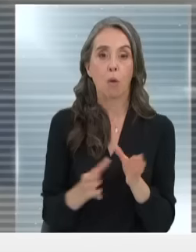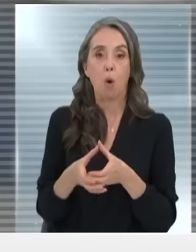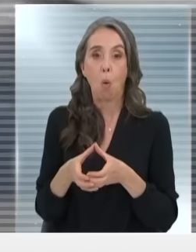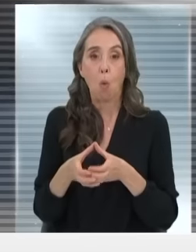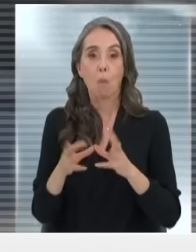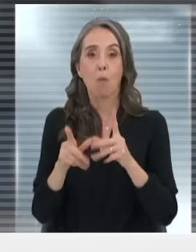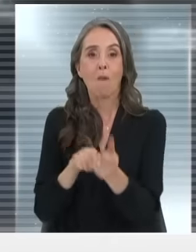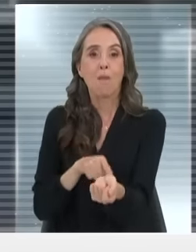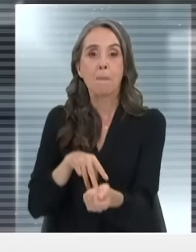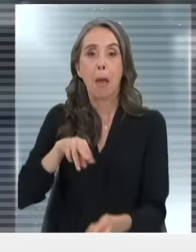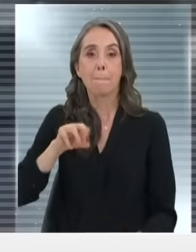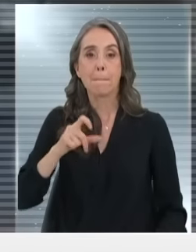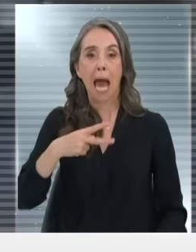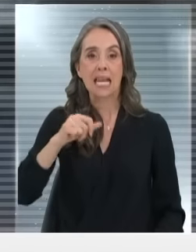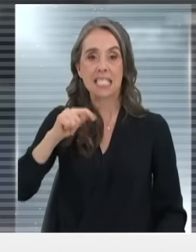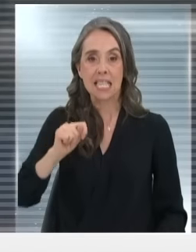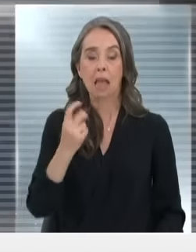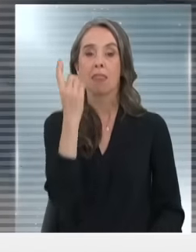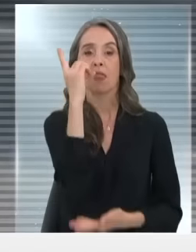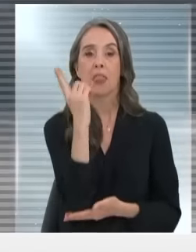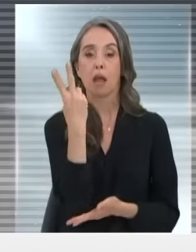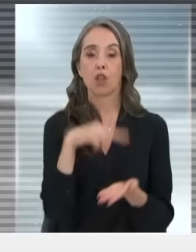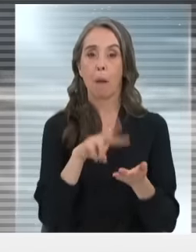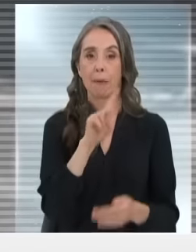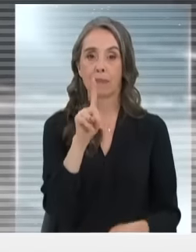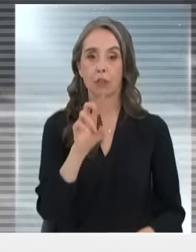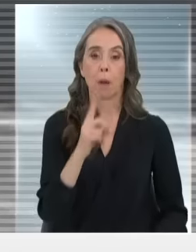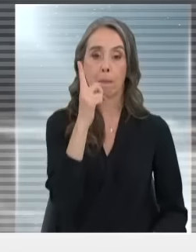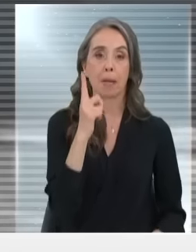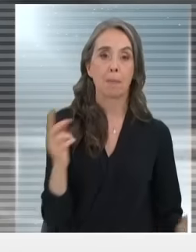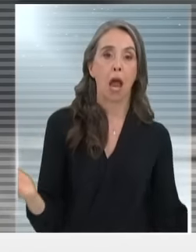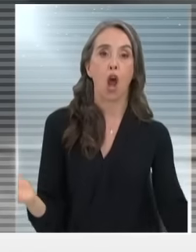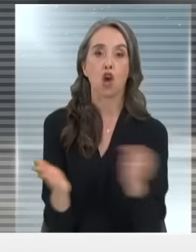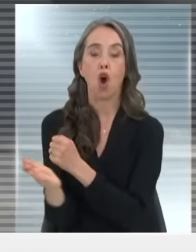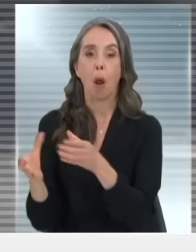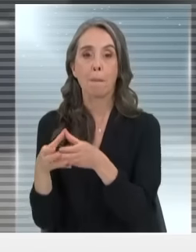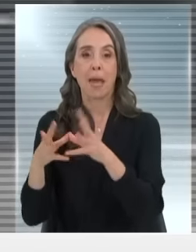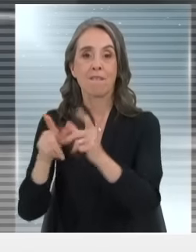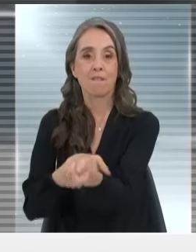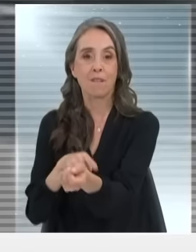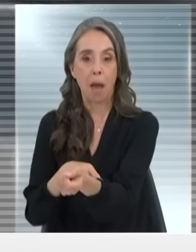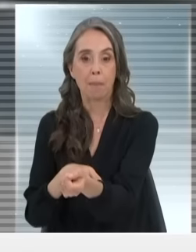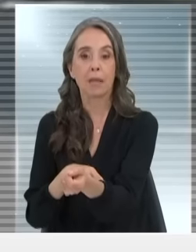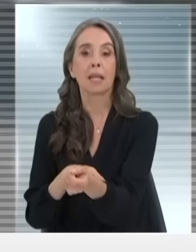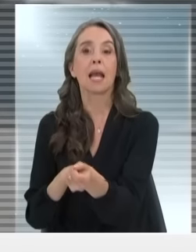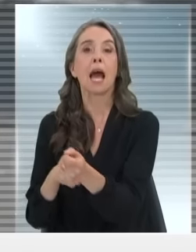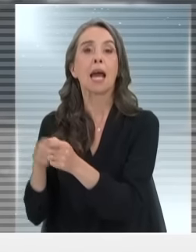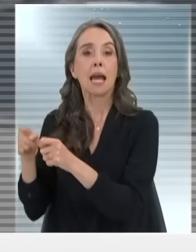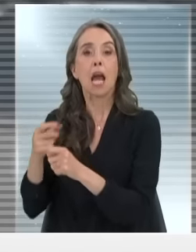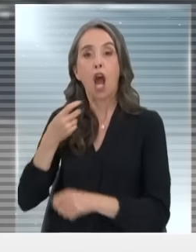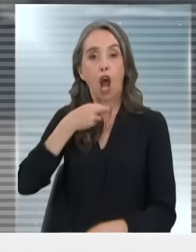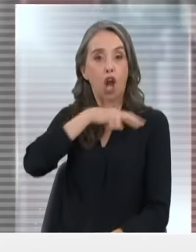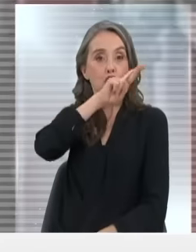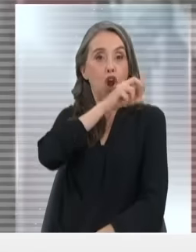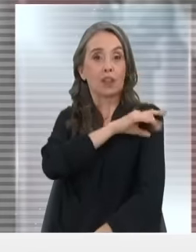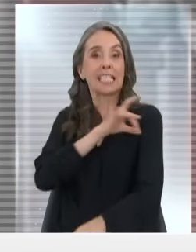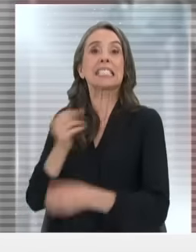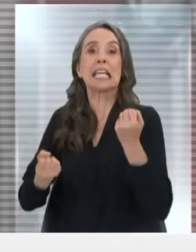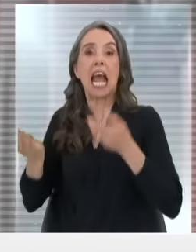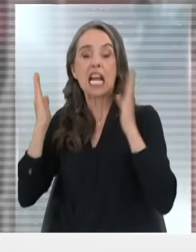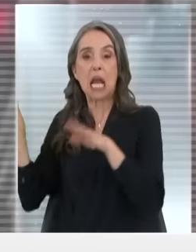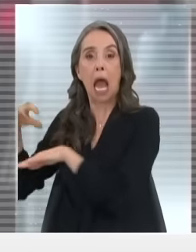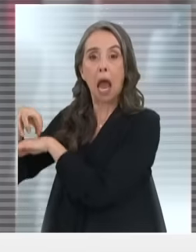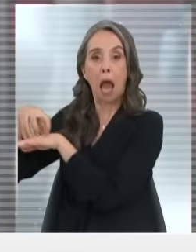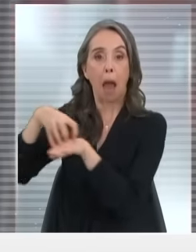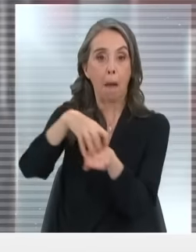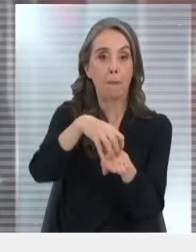Marchand. Es así que en diciembre de 2021 se dio el primer golpe al clan durante el traslado de un cargamento desde el norte del país que era